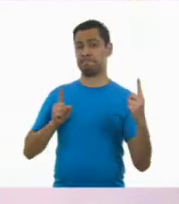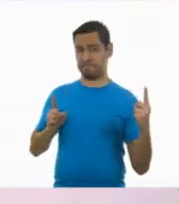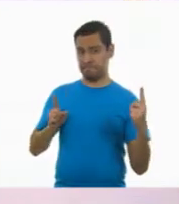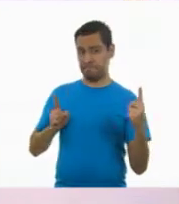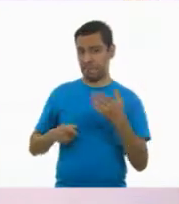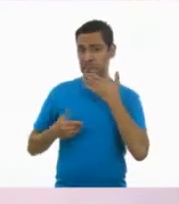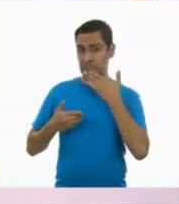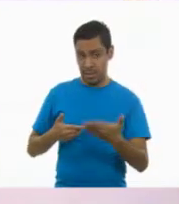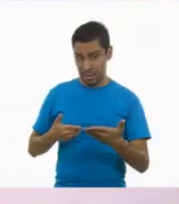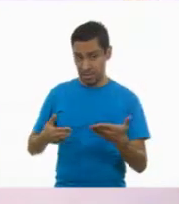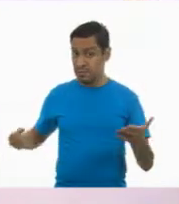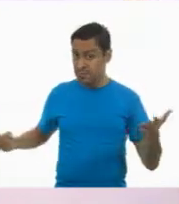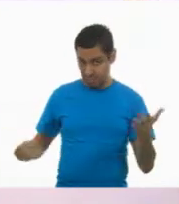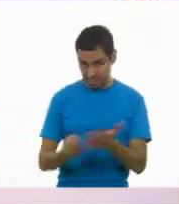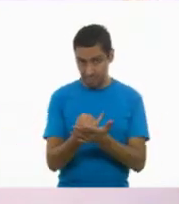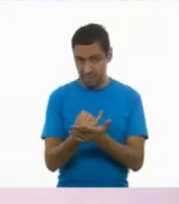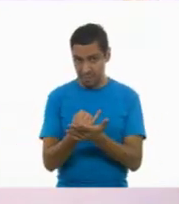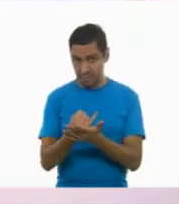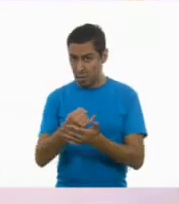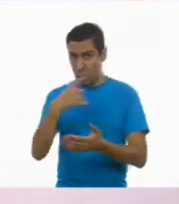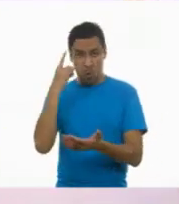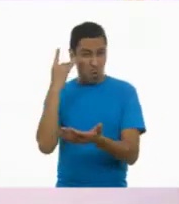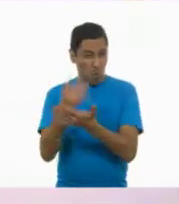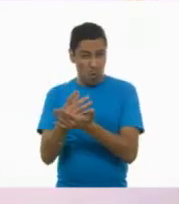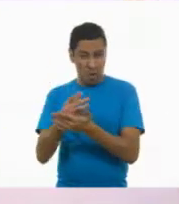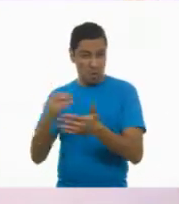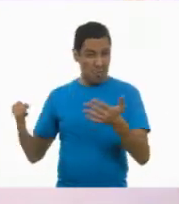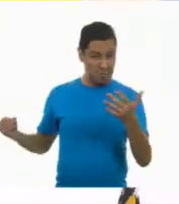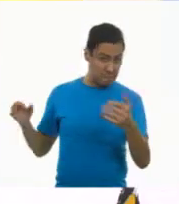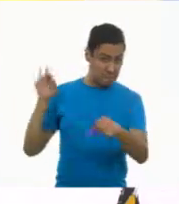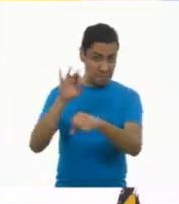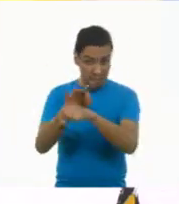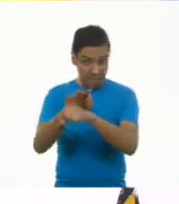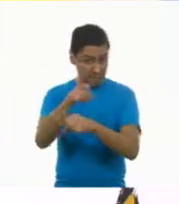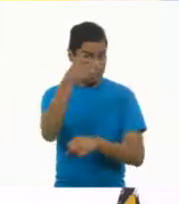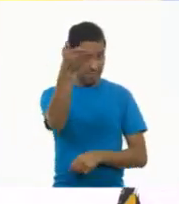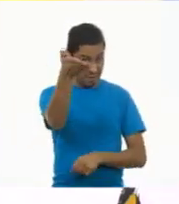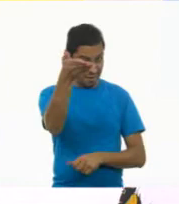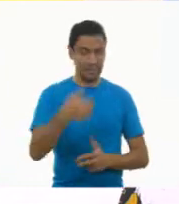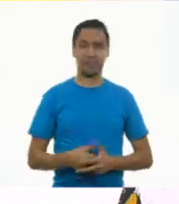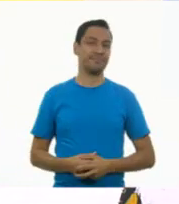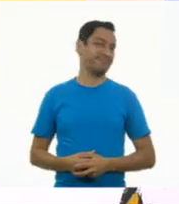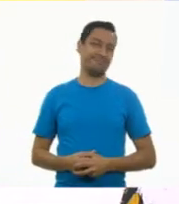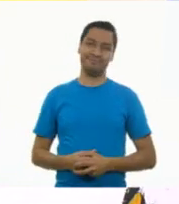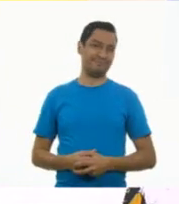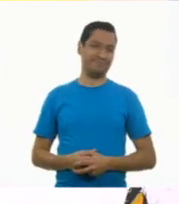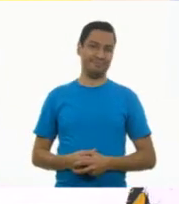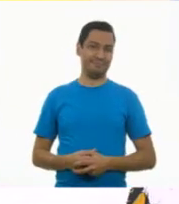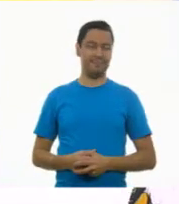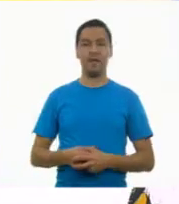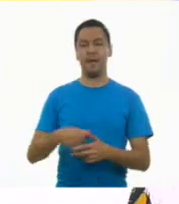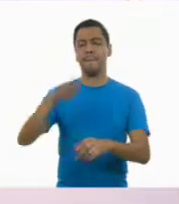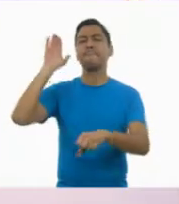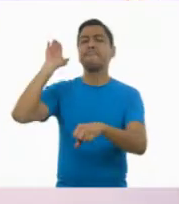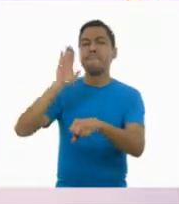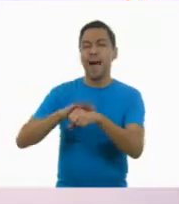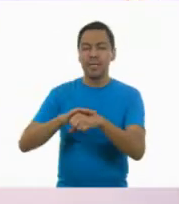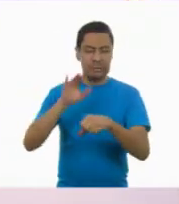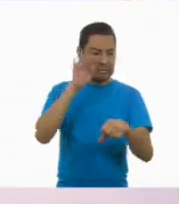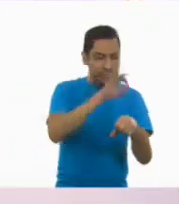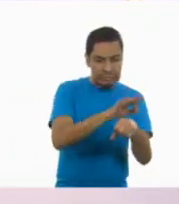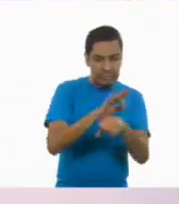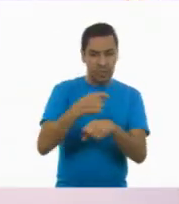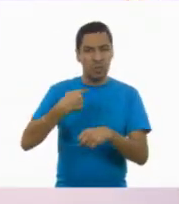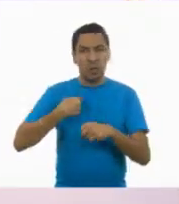elección que solo los beneficia a ustedes? ¡No! ¡Claro que no! ¿A quién más benefician con